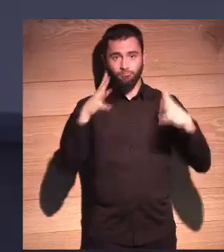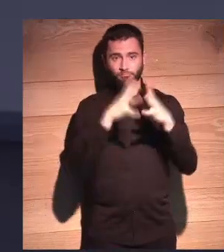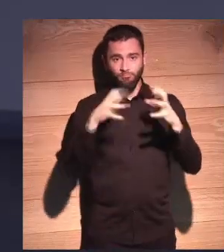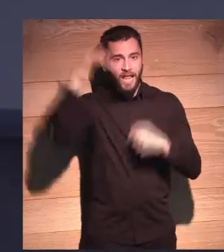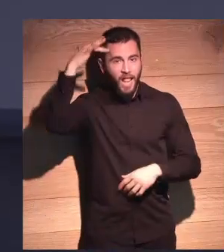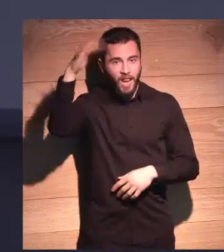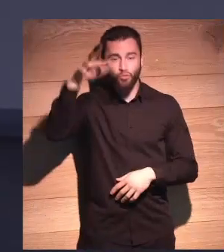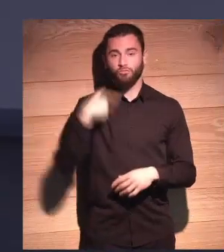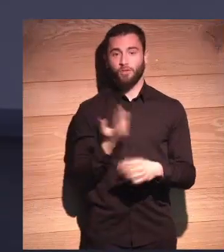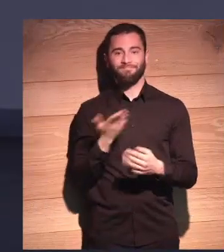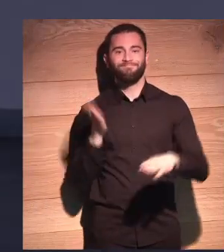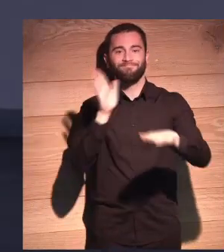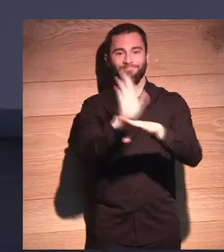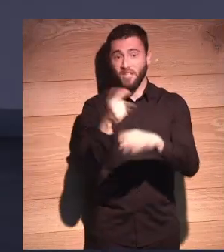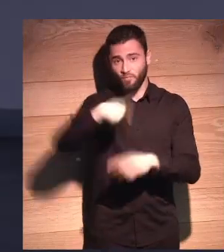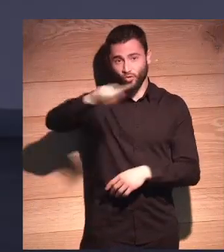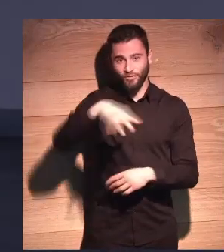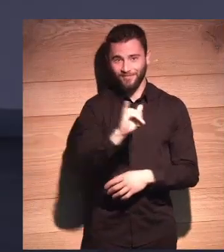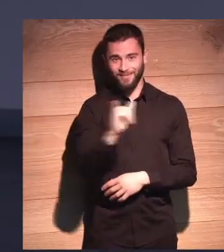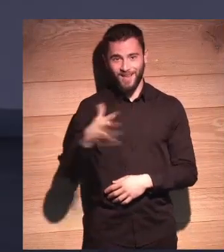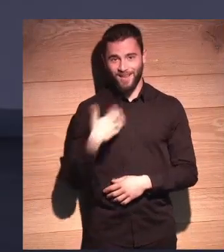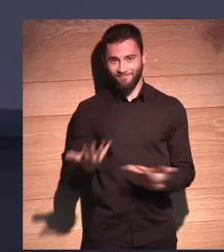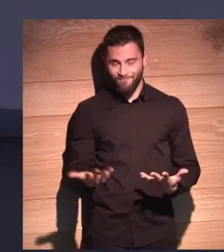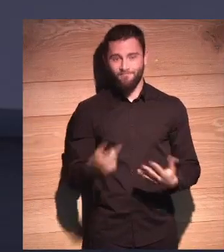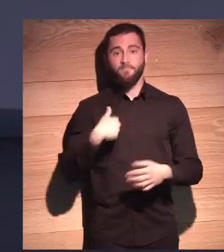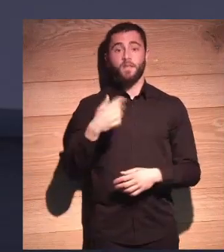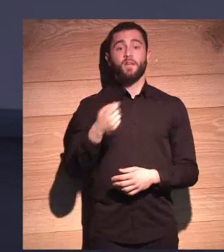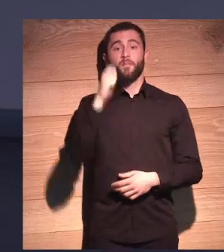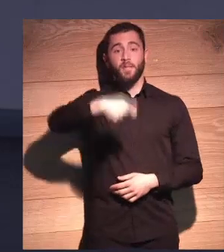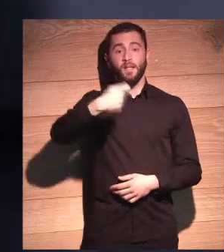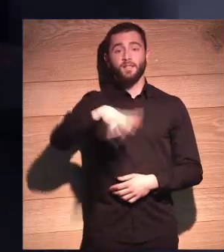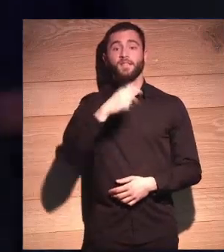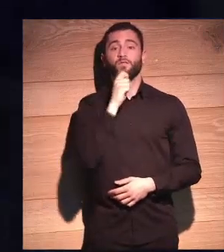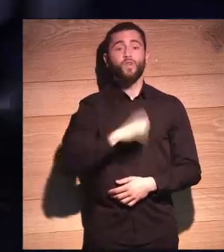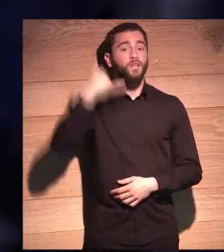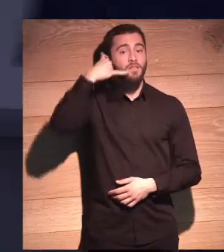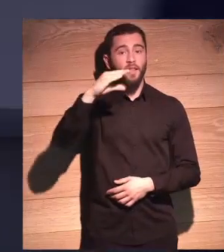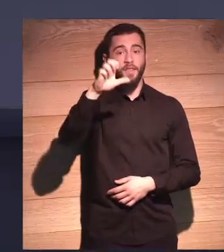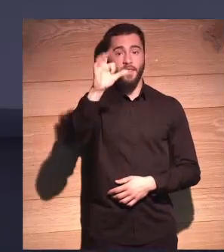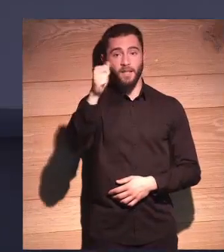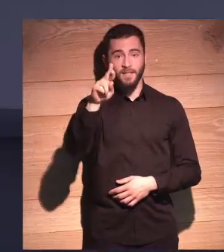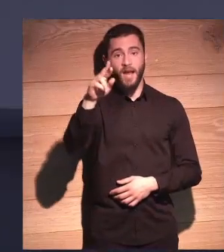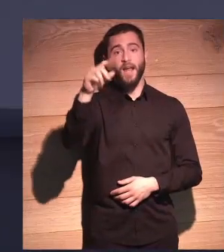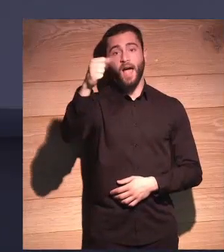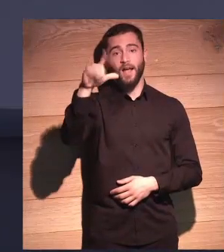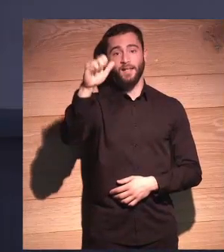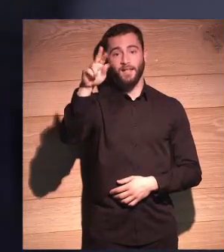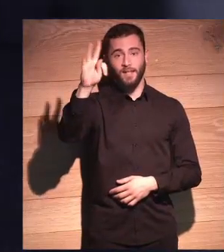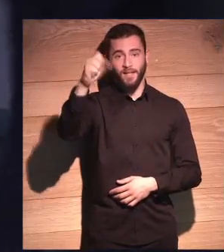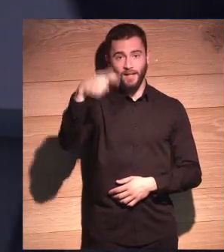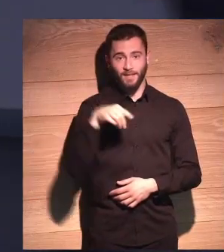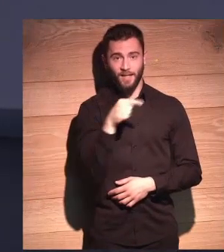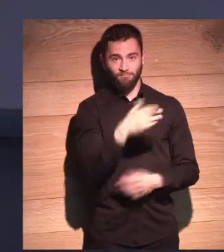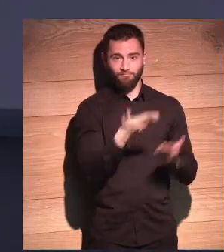vosotros aquí. Y sin más, os quiero dejar con el presidente de Fundación Telefónica, César Alierta, que nos va a introducir el